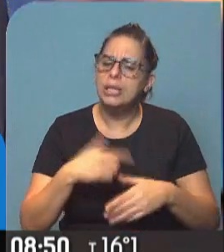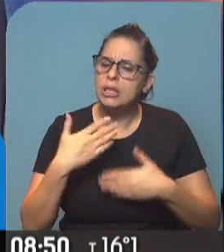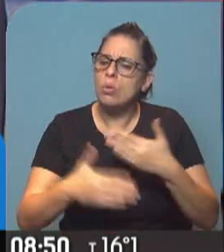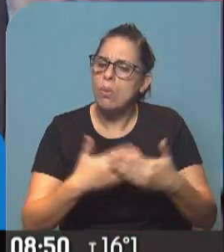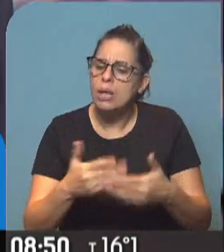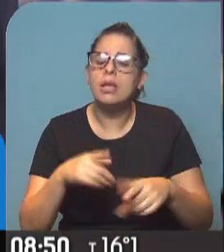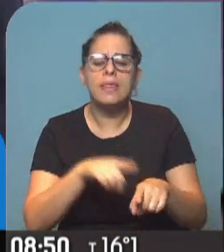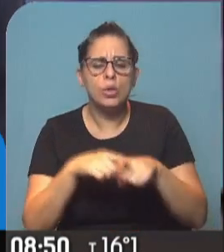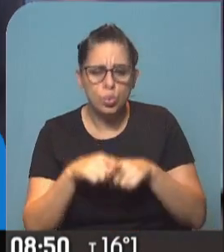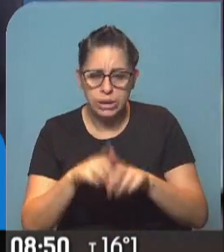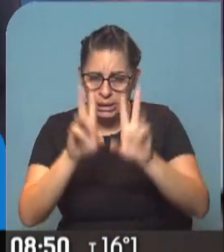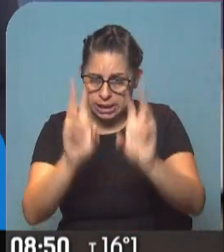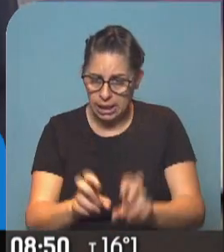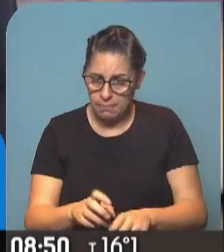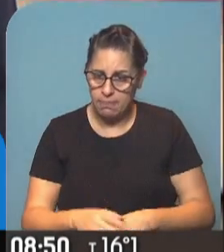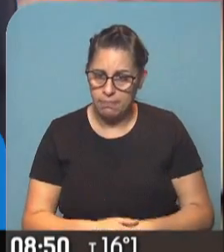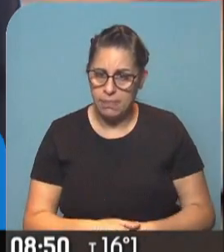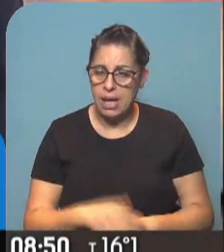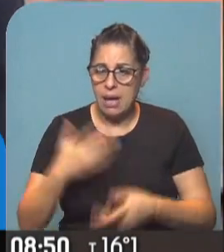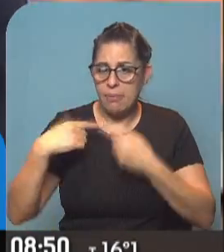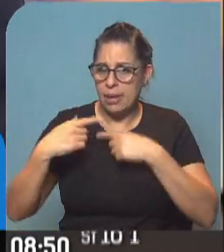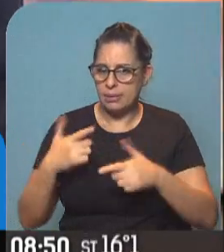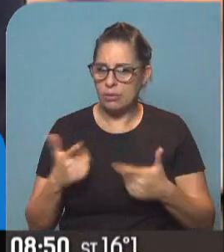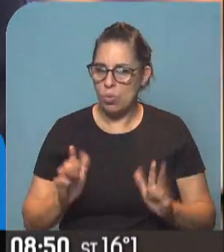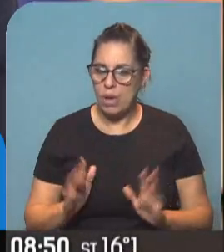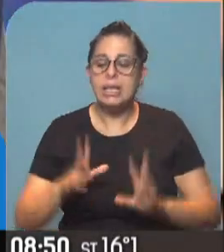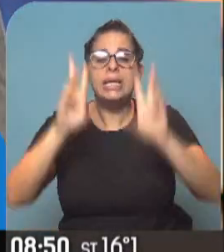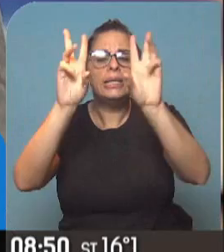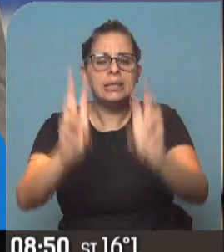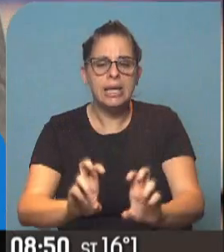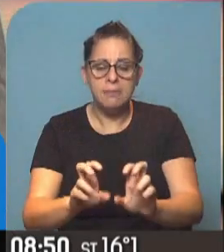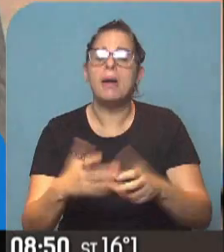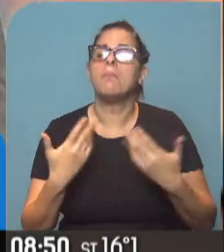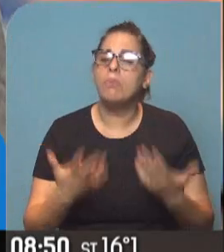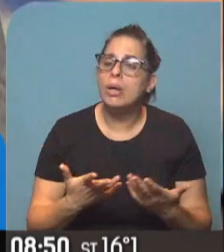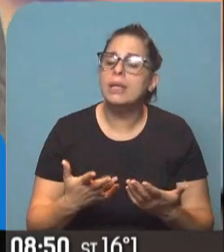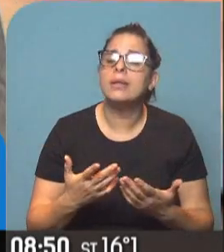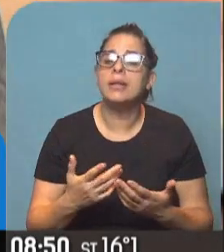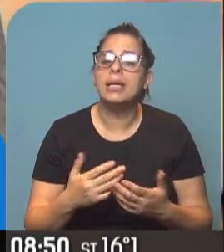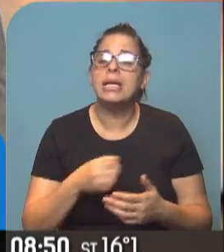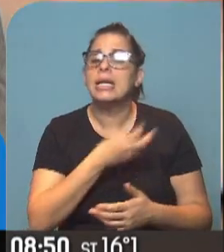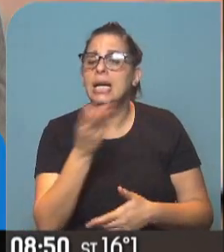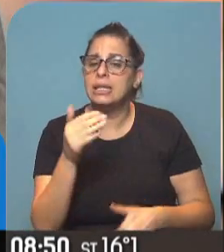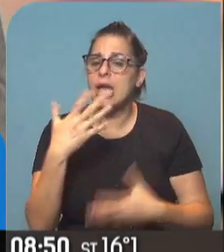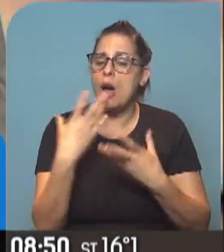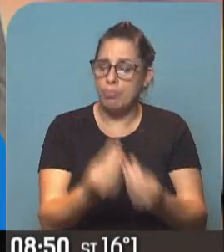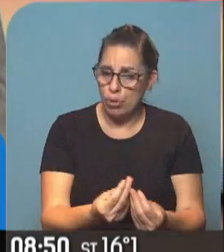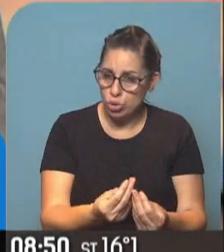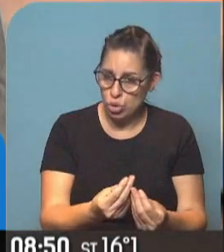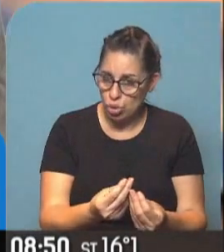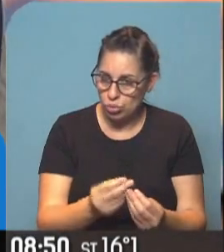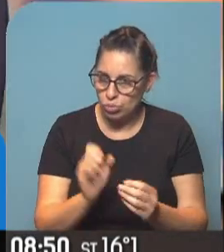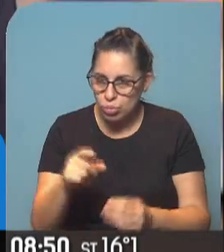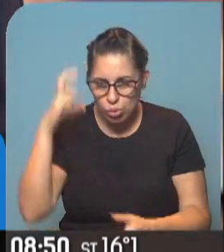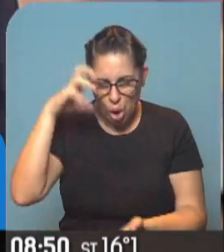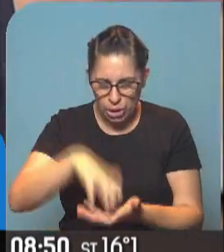discutir este tema éste no tiene marcha atrás o sea es un tema que puede o no tener mayorías con este congreso